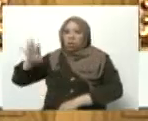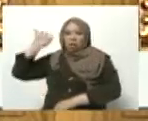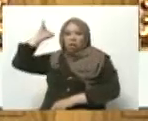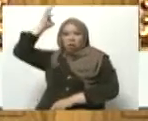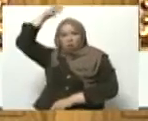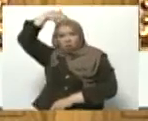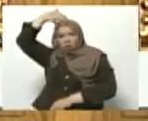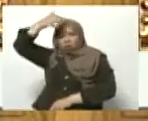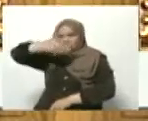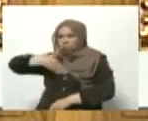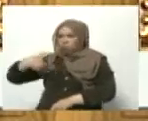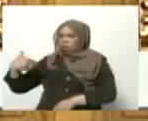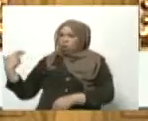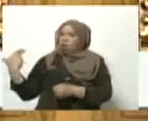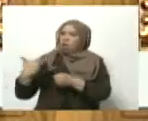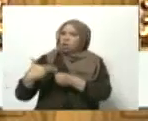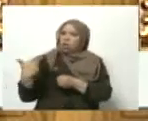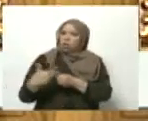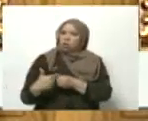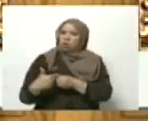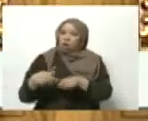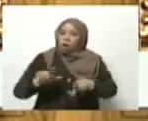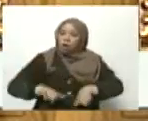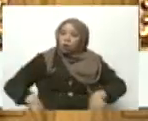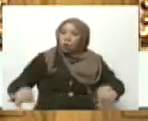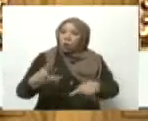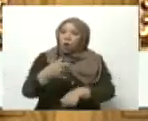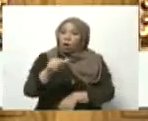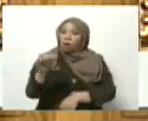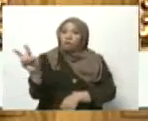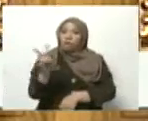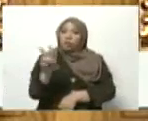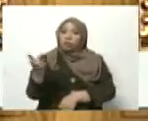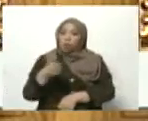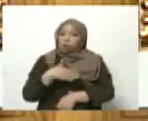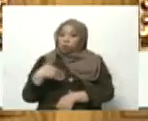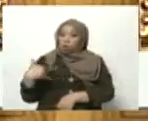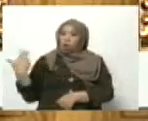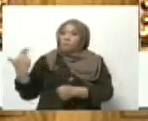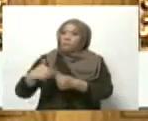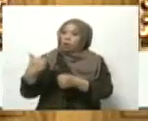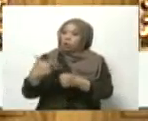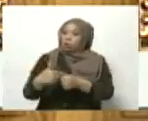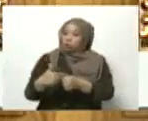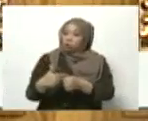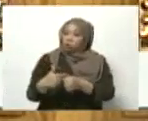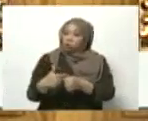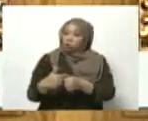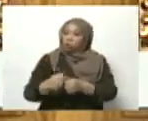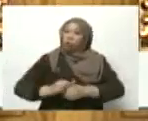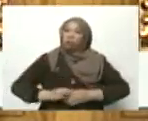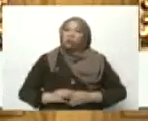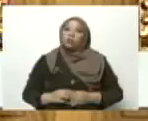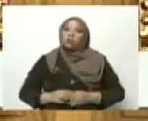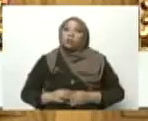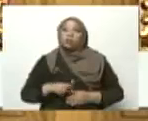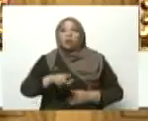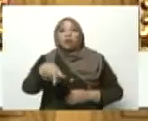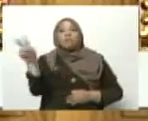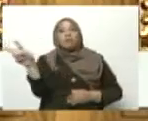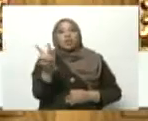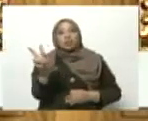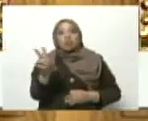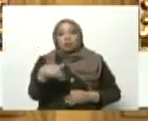petróleo. Yo quiero esos campos petroleros. Y que porque yo sé que en realidad Venezuela